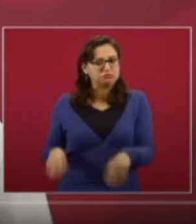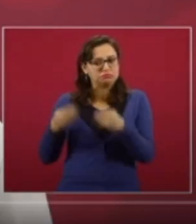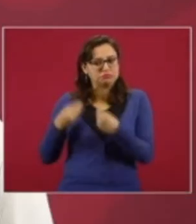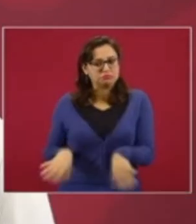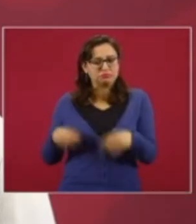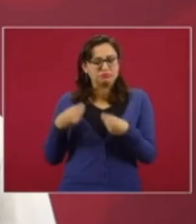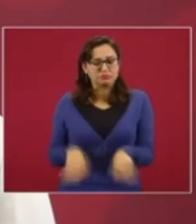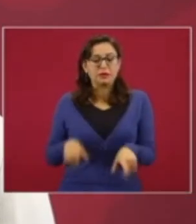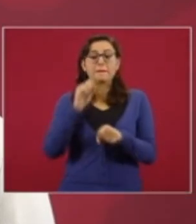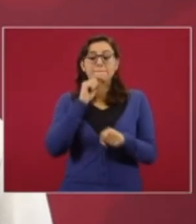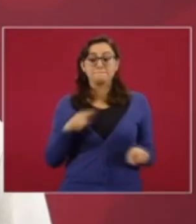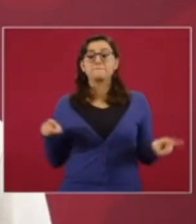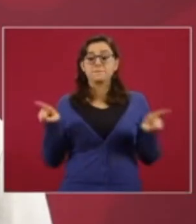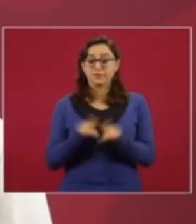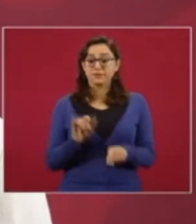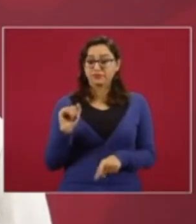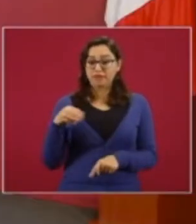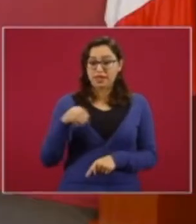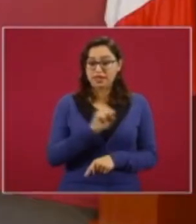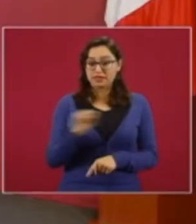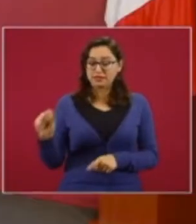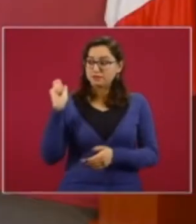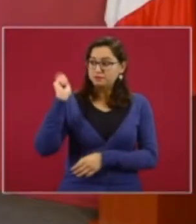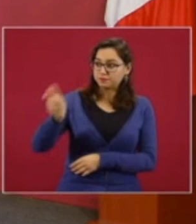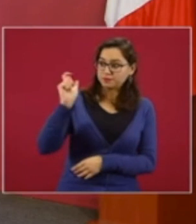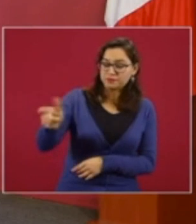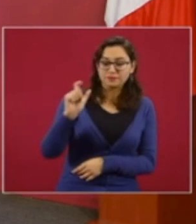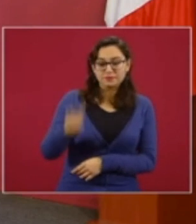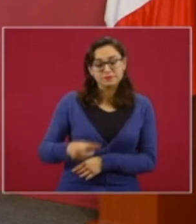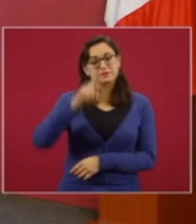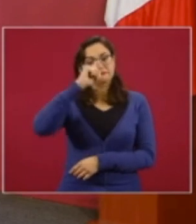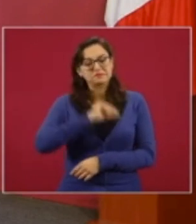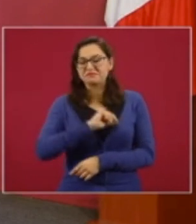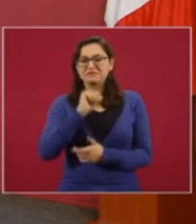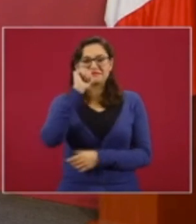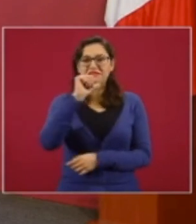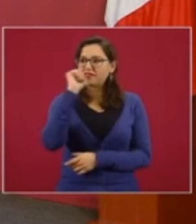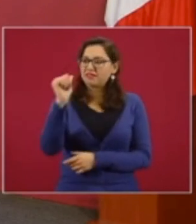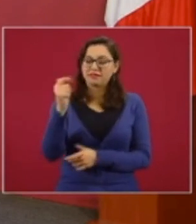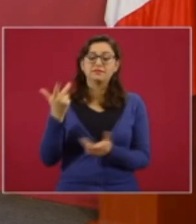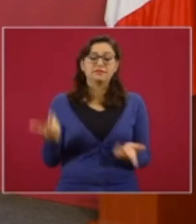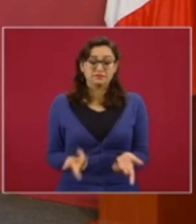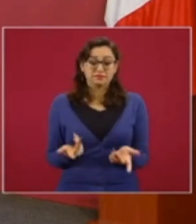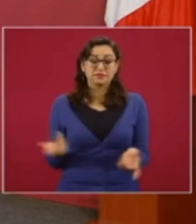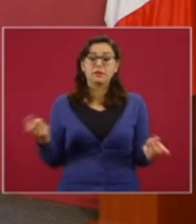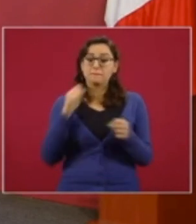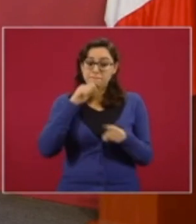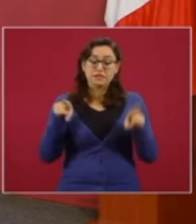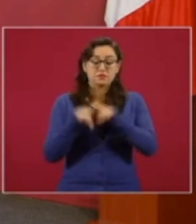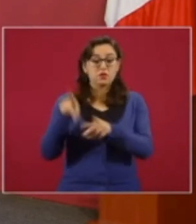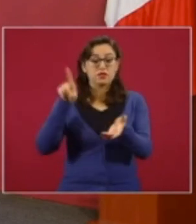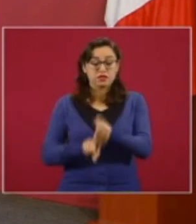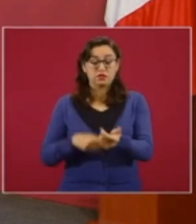cuotas al instituto mexicano el seguro social afectando con ello la calidad de los servicios de